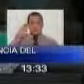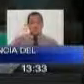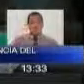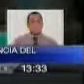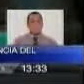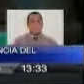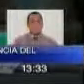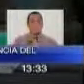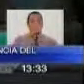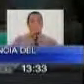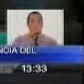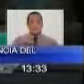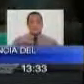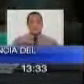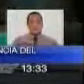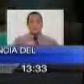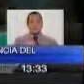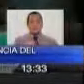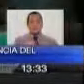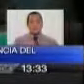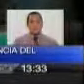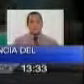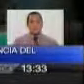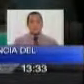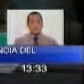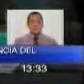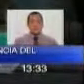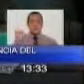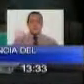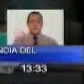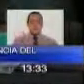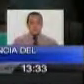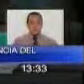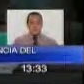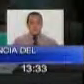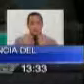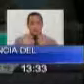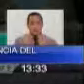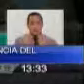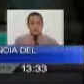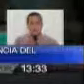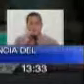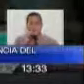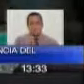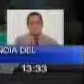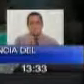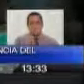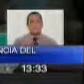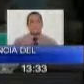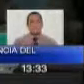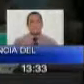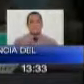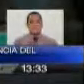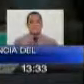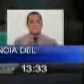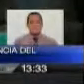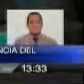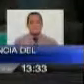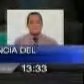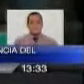prime y presida los acontecimientos que desde el día de ayer estamos viendo en el país. En relación al